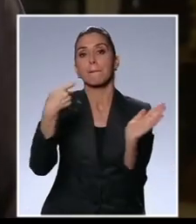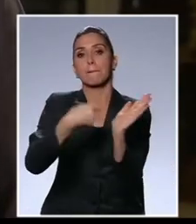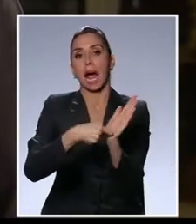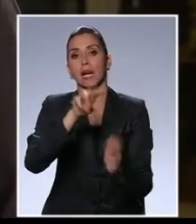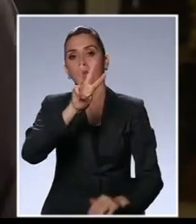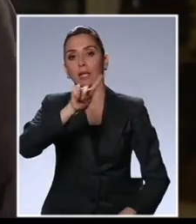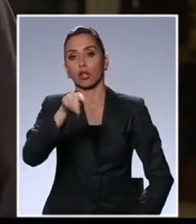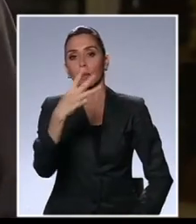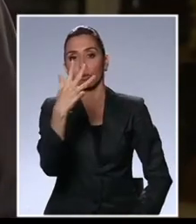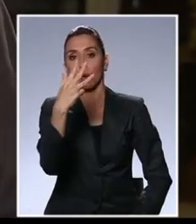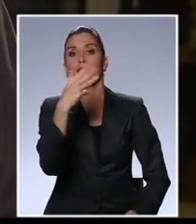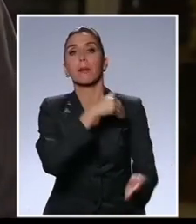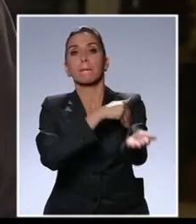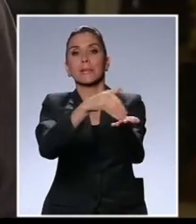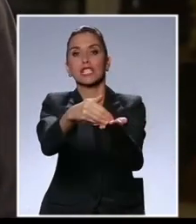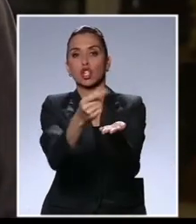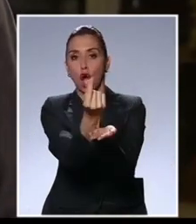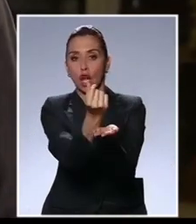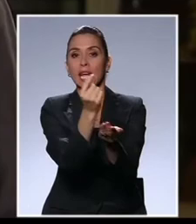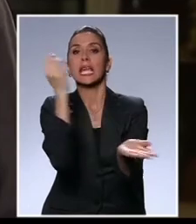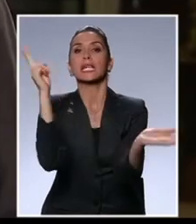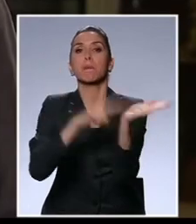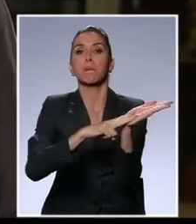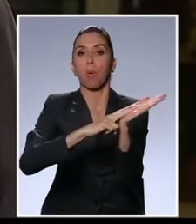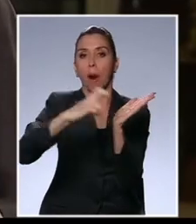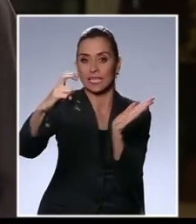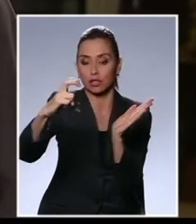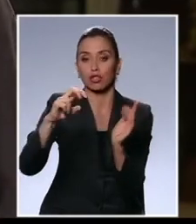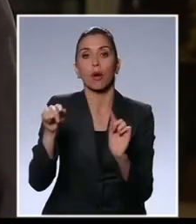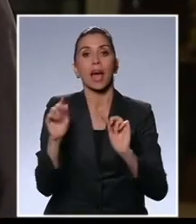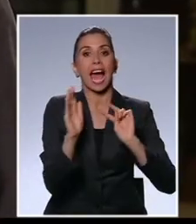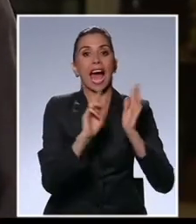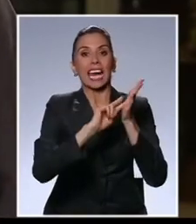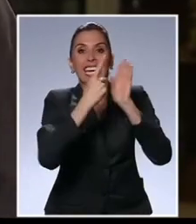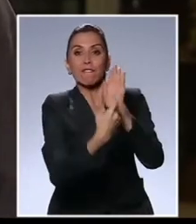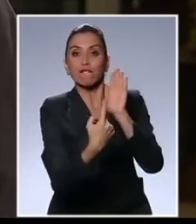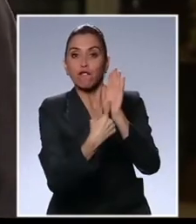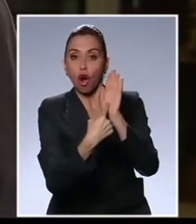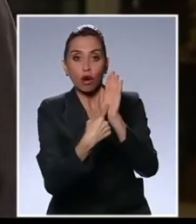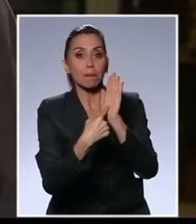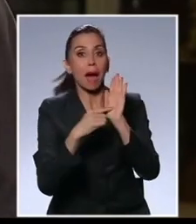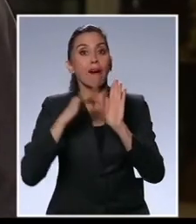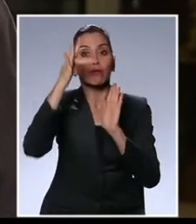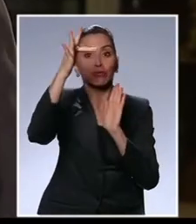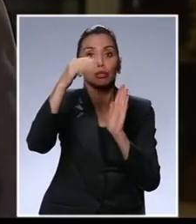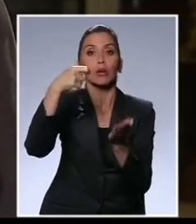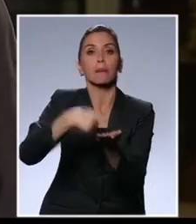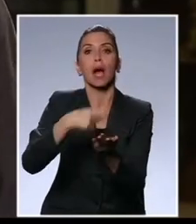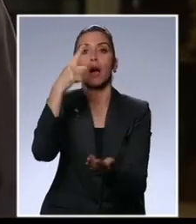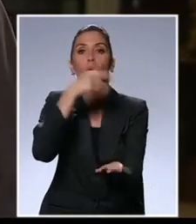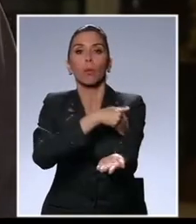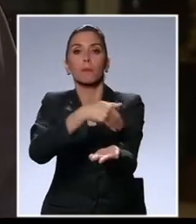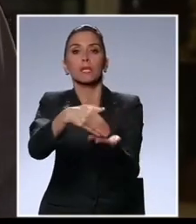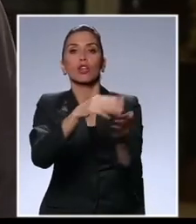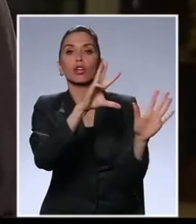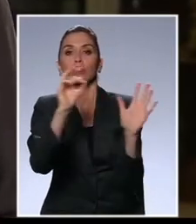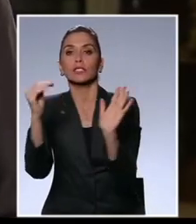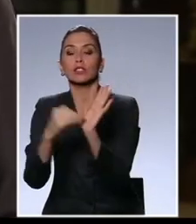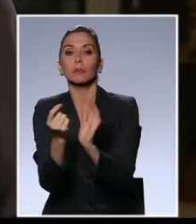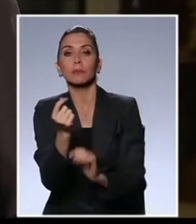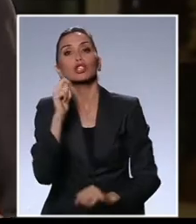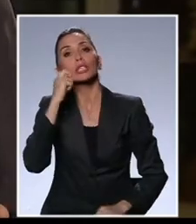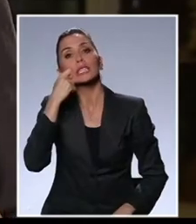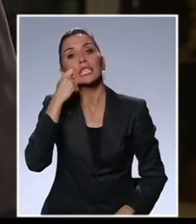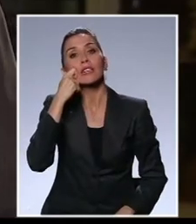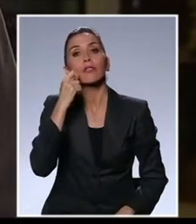3,9 millones en impuestos mientras que con esta reforma solo tributará un millón 900 mil pesos es